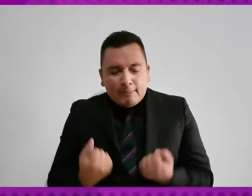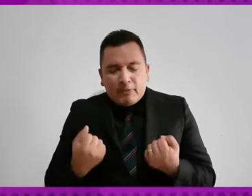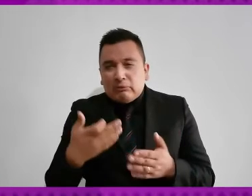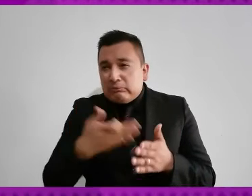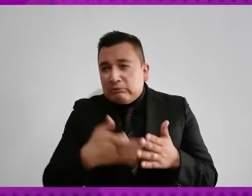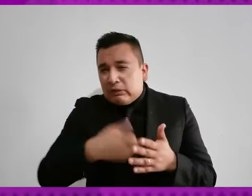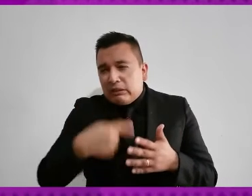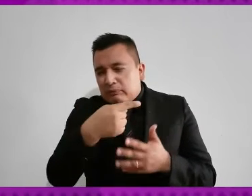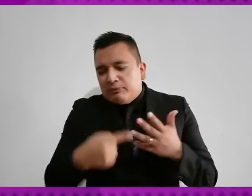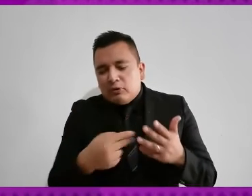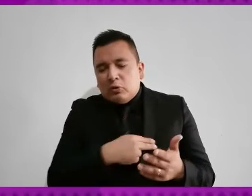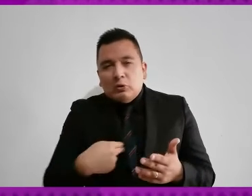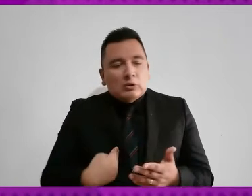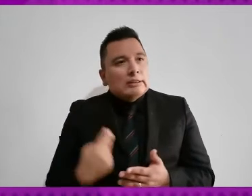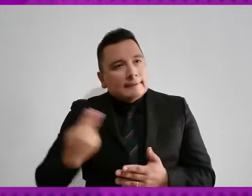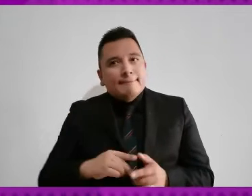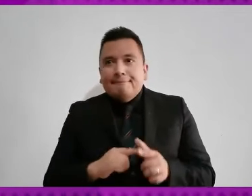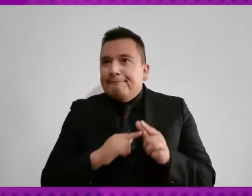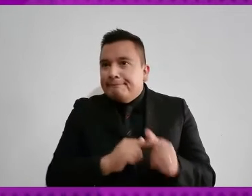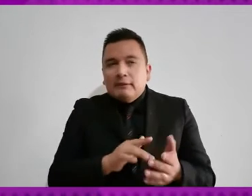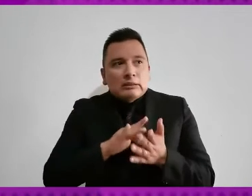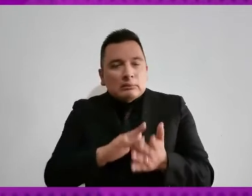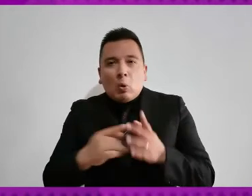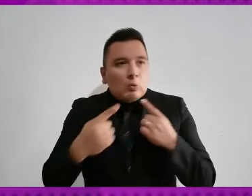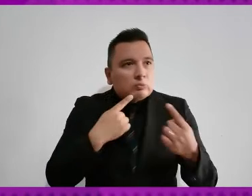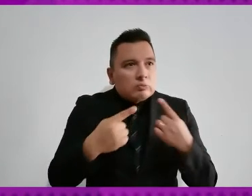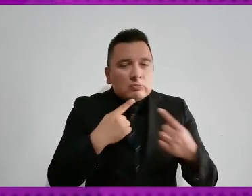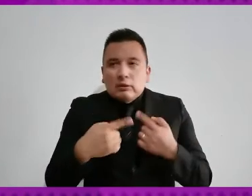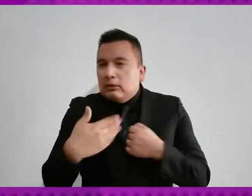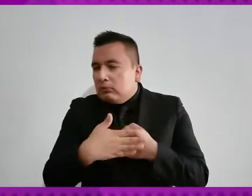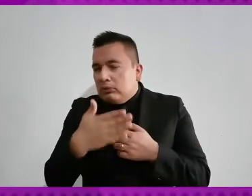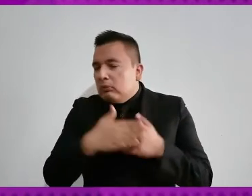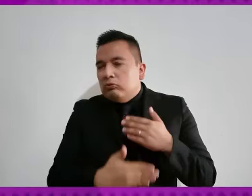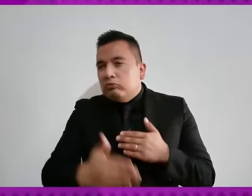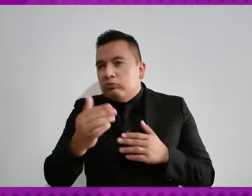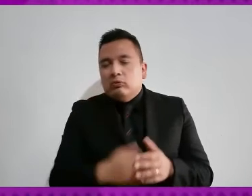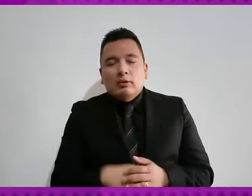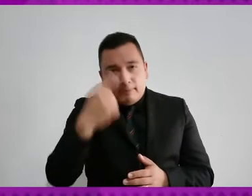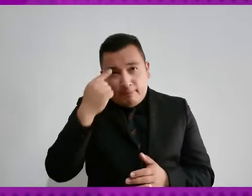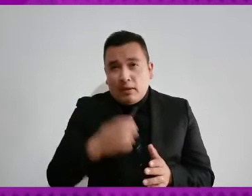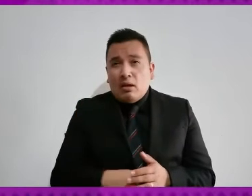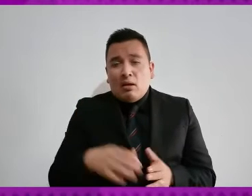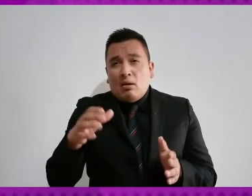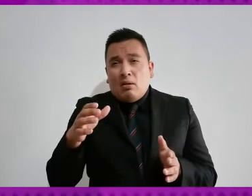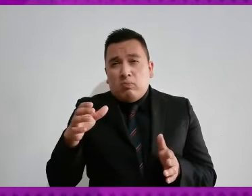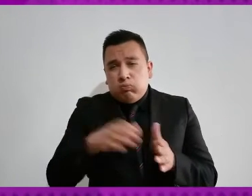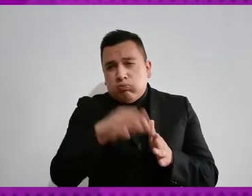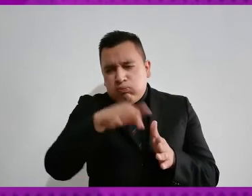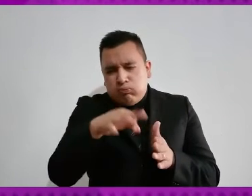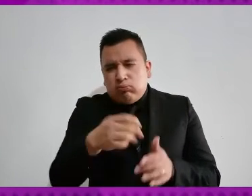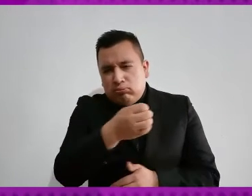seguir cooperando y coordinarnos en los diferentes procesos electorales que vendrán en el camino y que sin duda